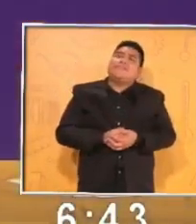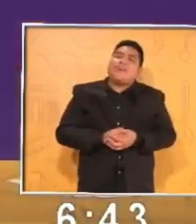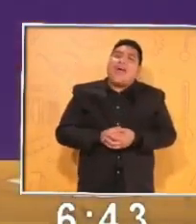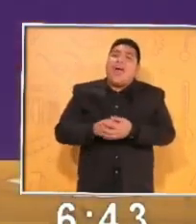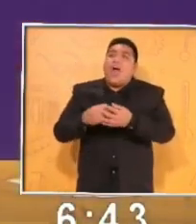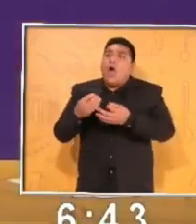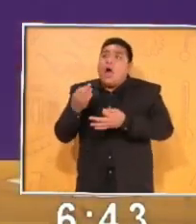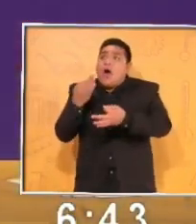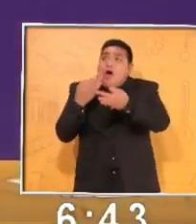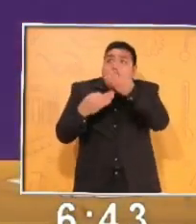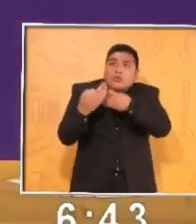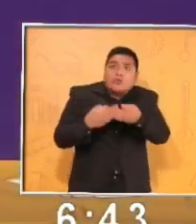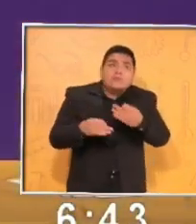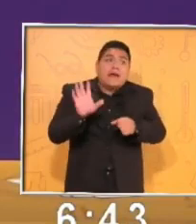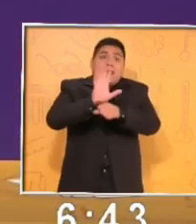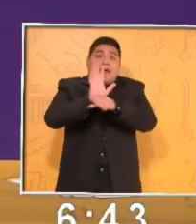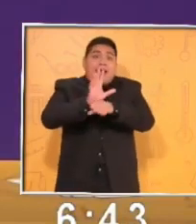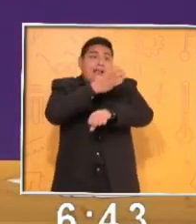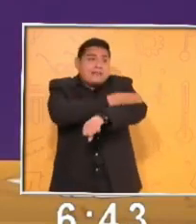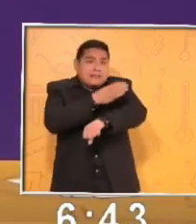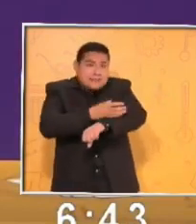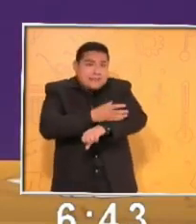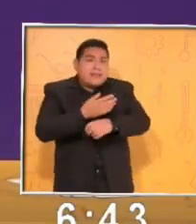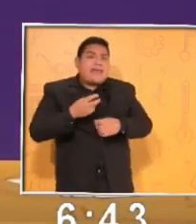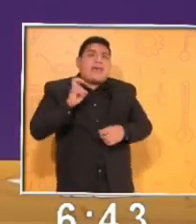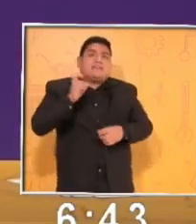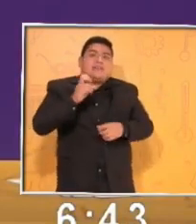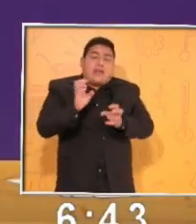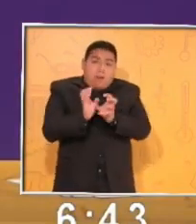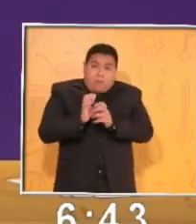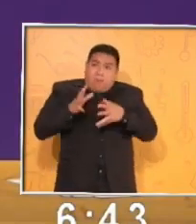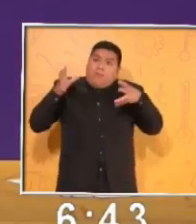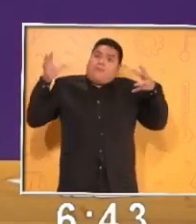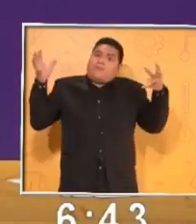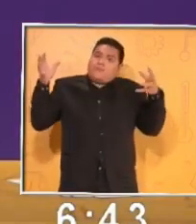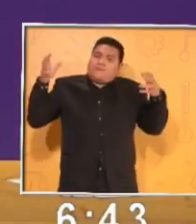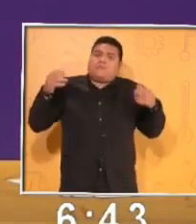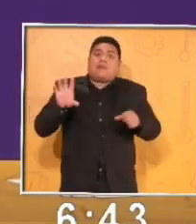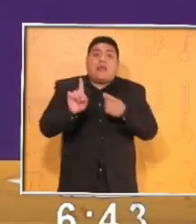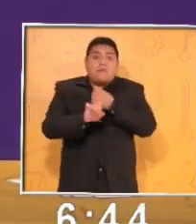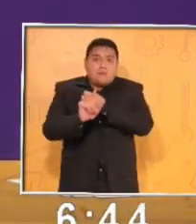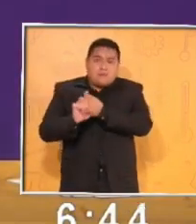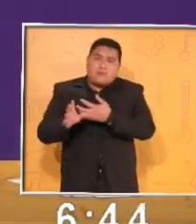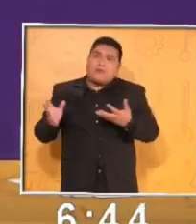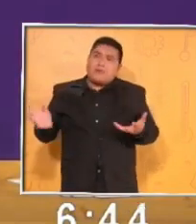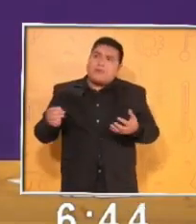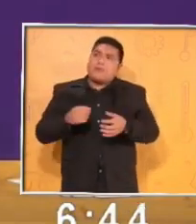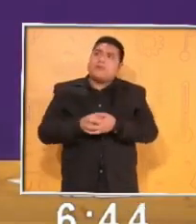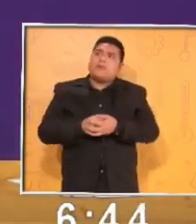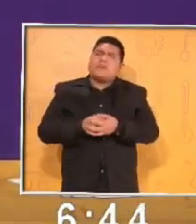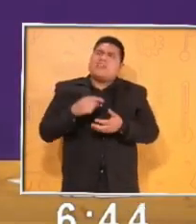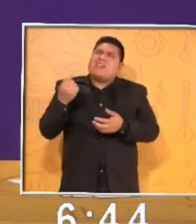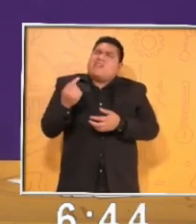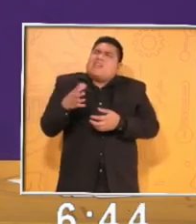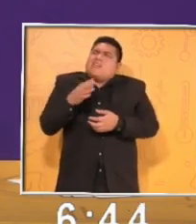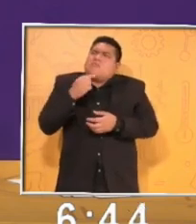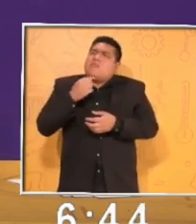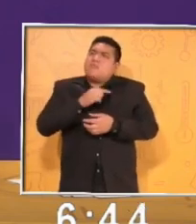Todos van a ir al cine. Esa sería maximizar la situación. ¿Qué otra cosa les puedo